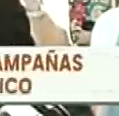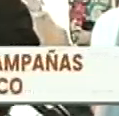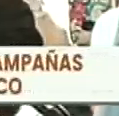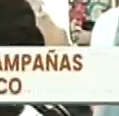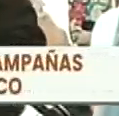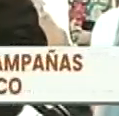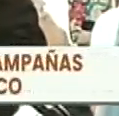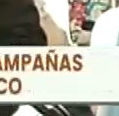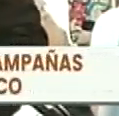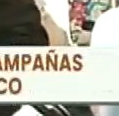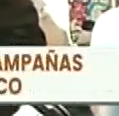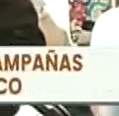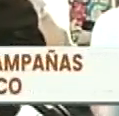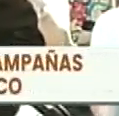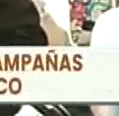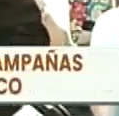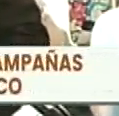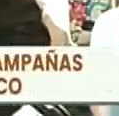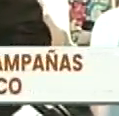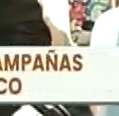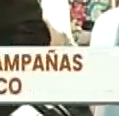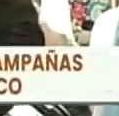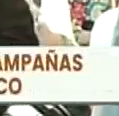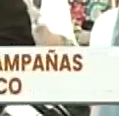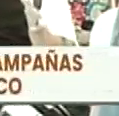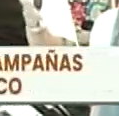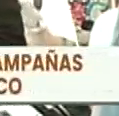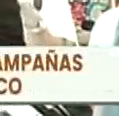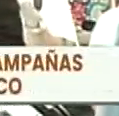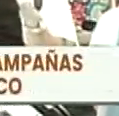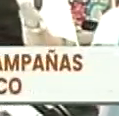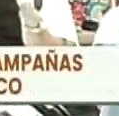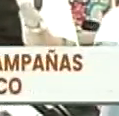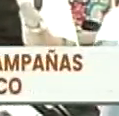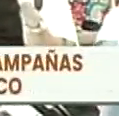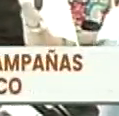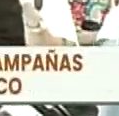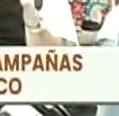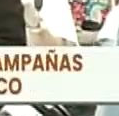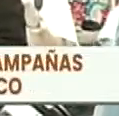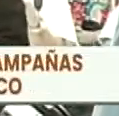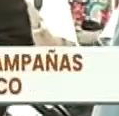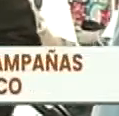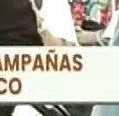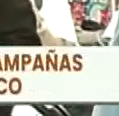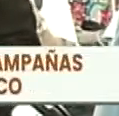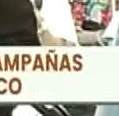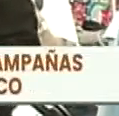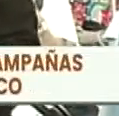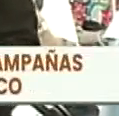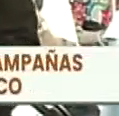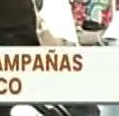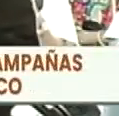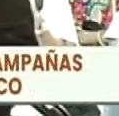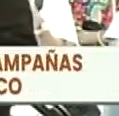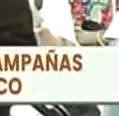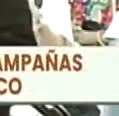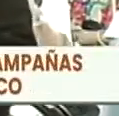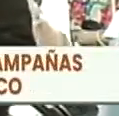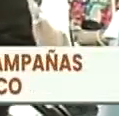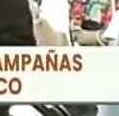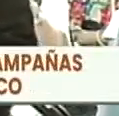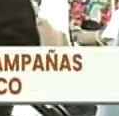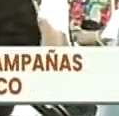plazas Bolívar y lugares previamente elegidos en el país, en municipios que